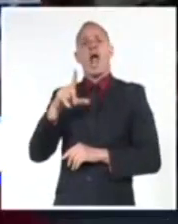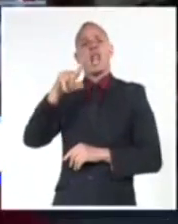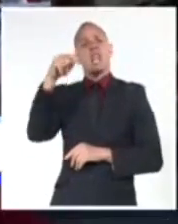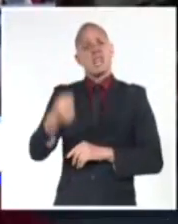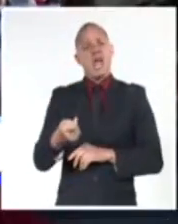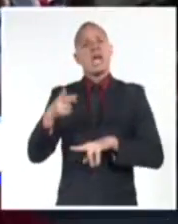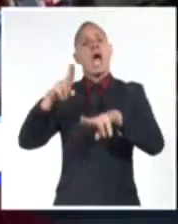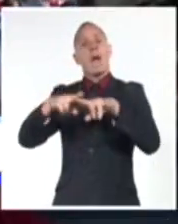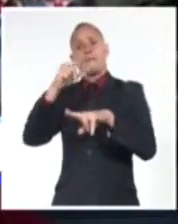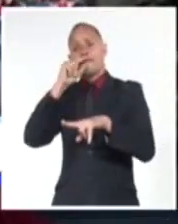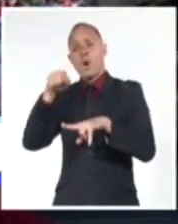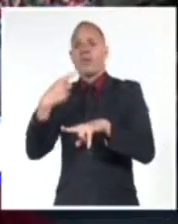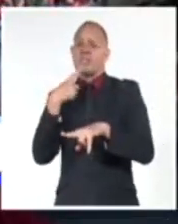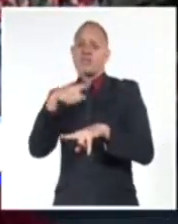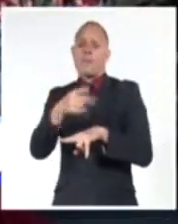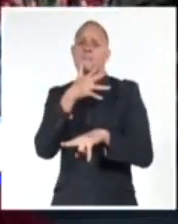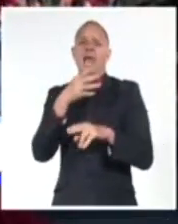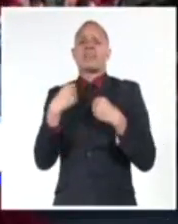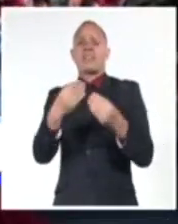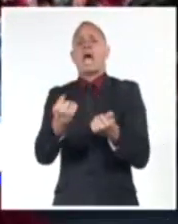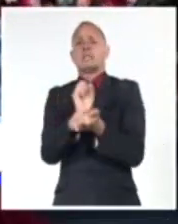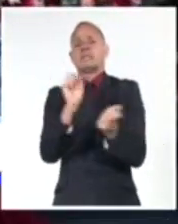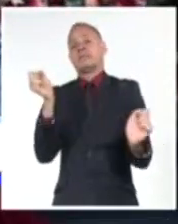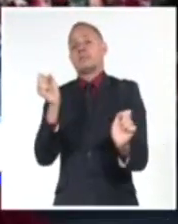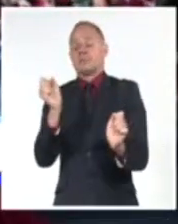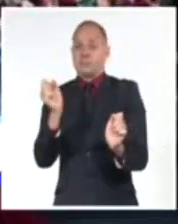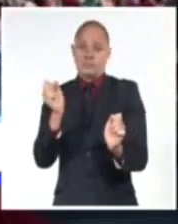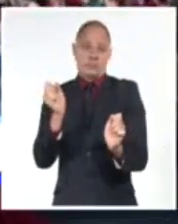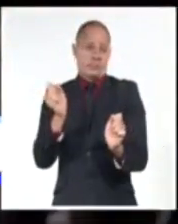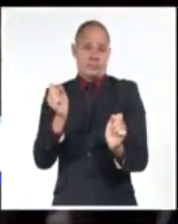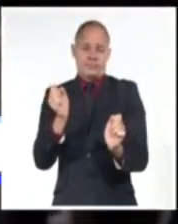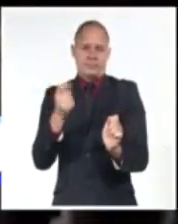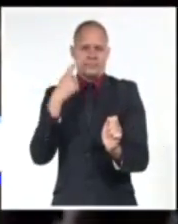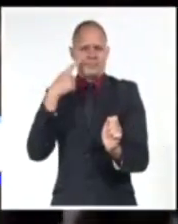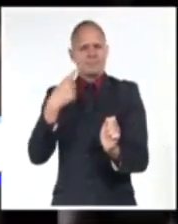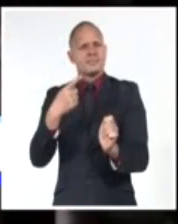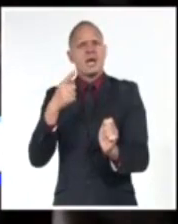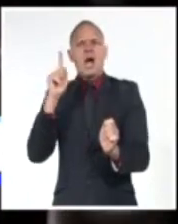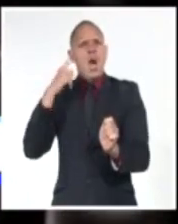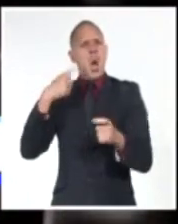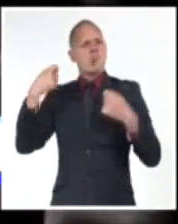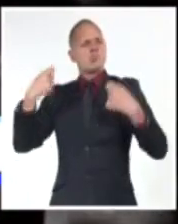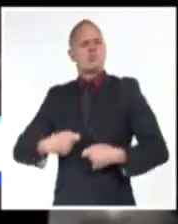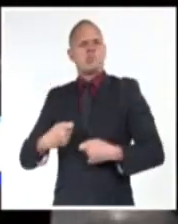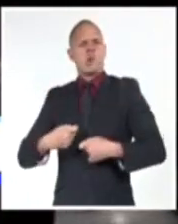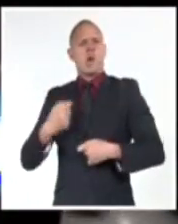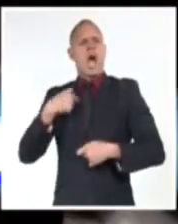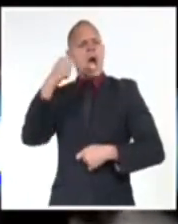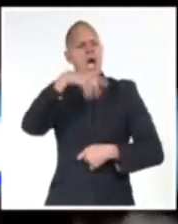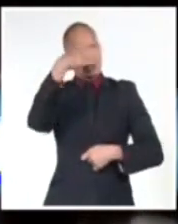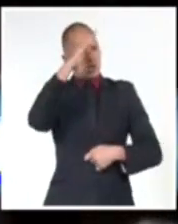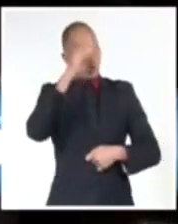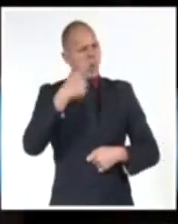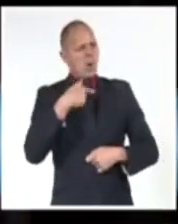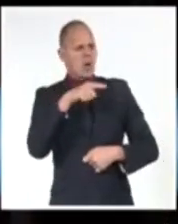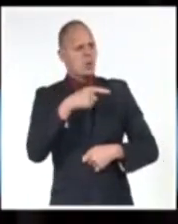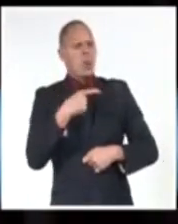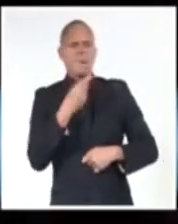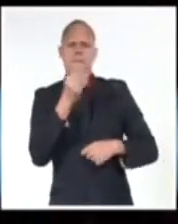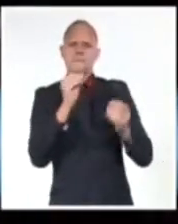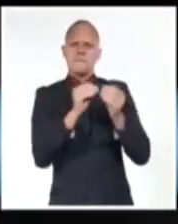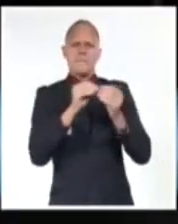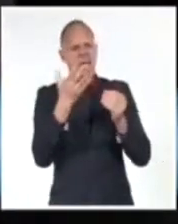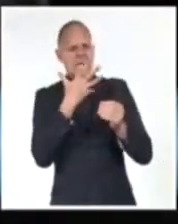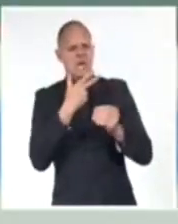un presidente norteamericano y con ella se arrogan el derecho a decidir quién debe gobernar en Cuba. ¡Qué democrática